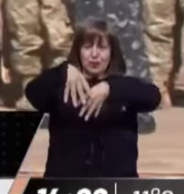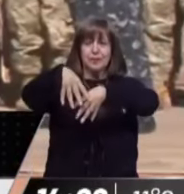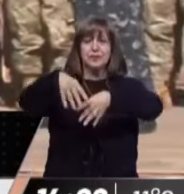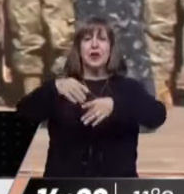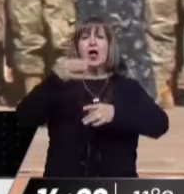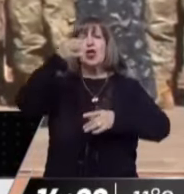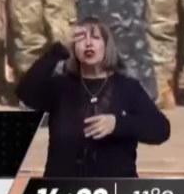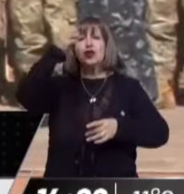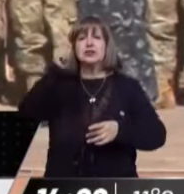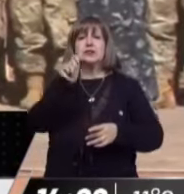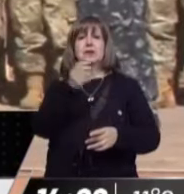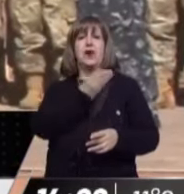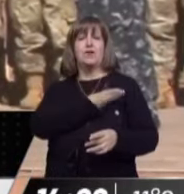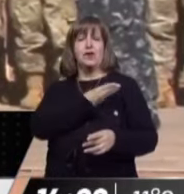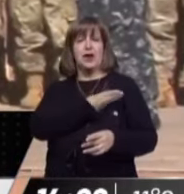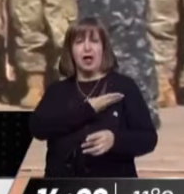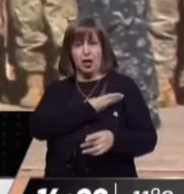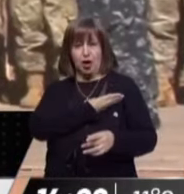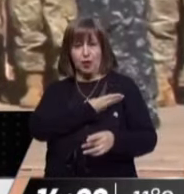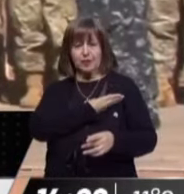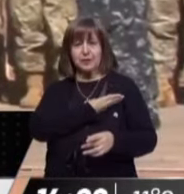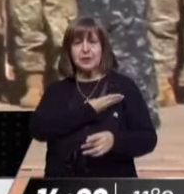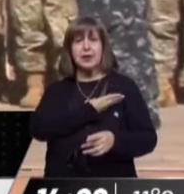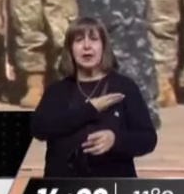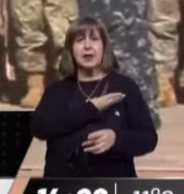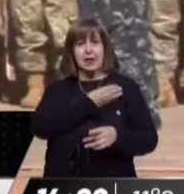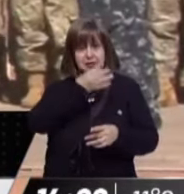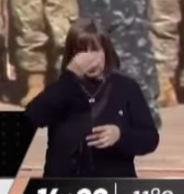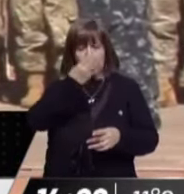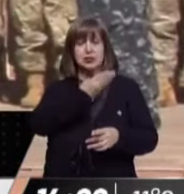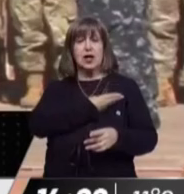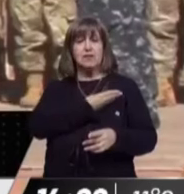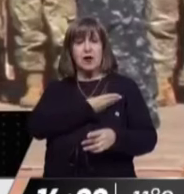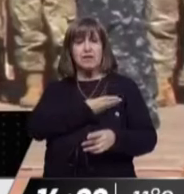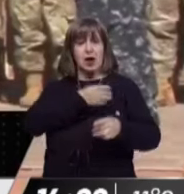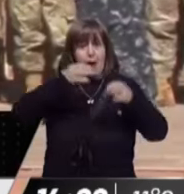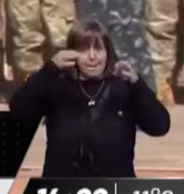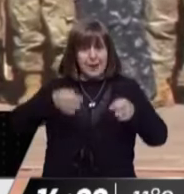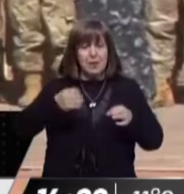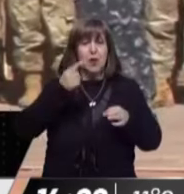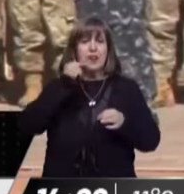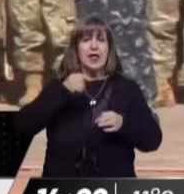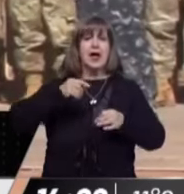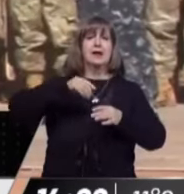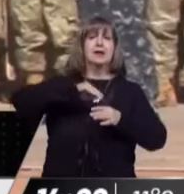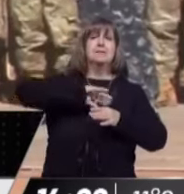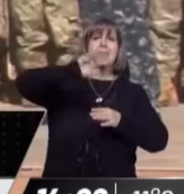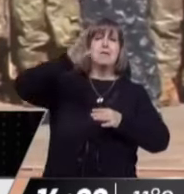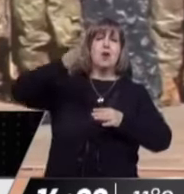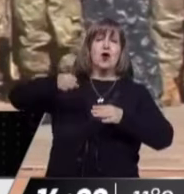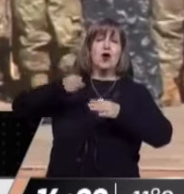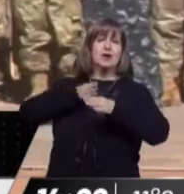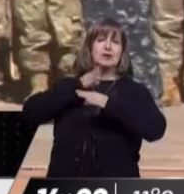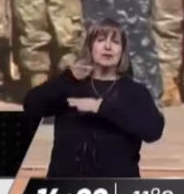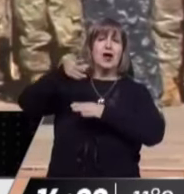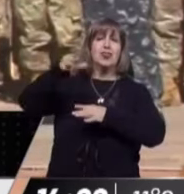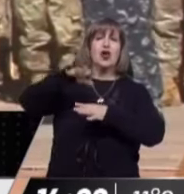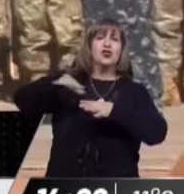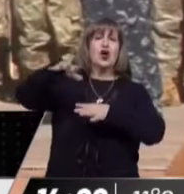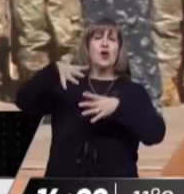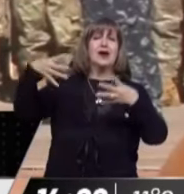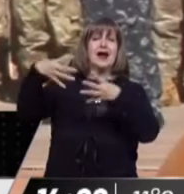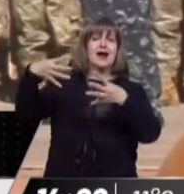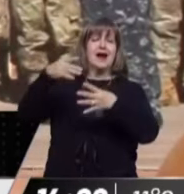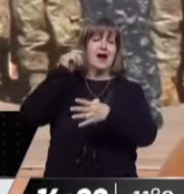un 12 de febrero, el día que el Ejército de los Andes triunfaba en Chacabuco,